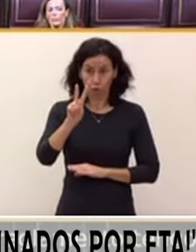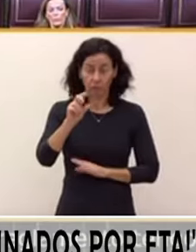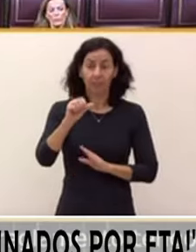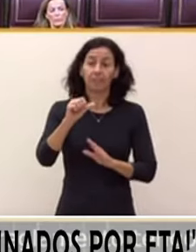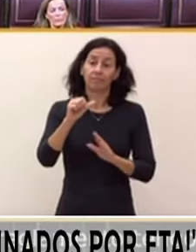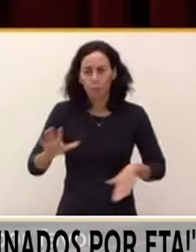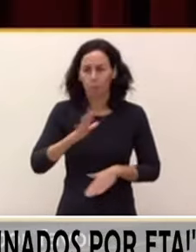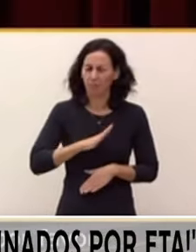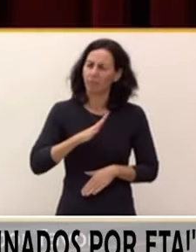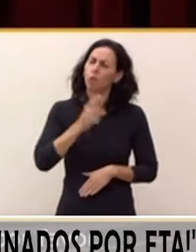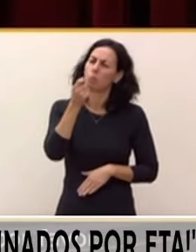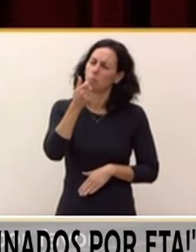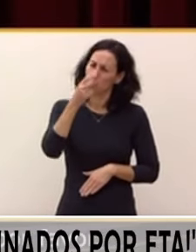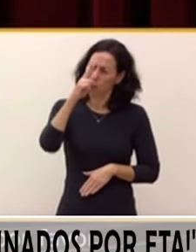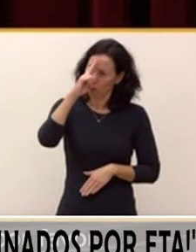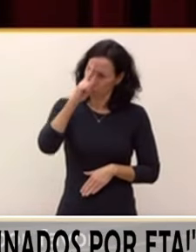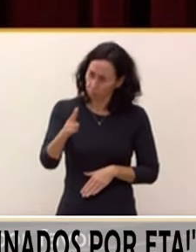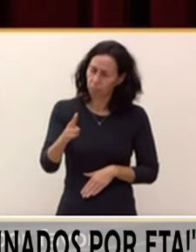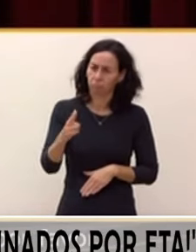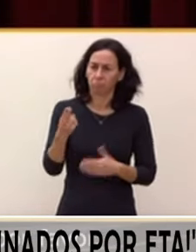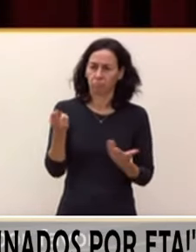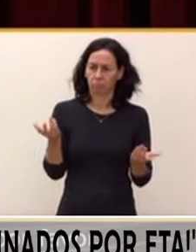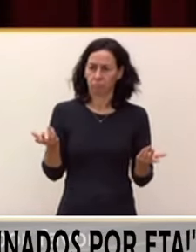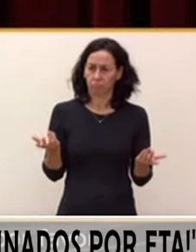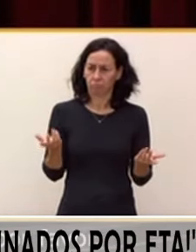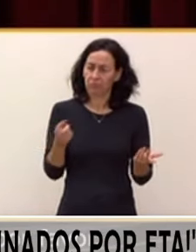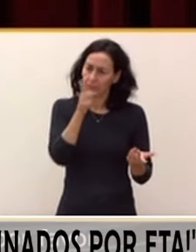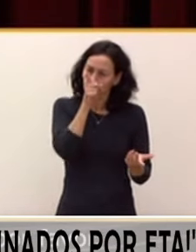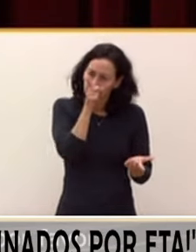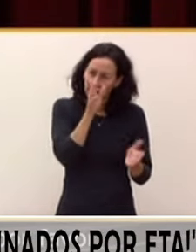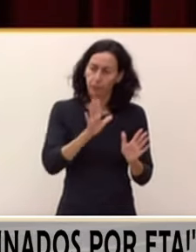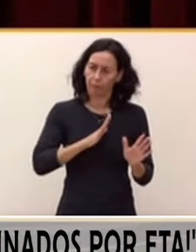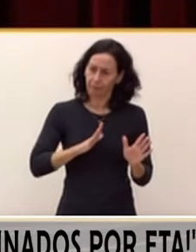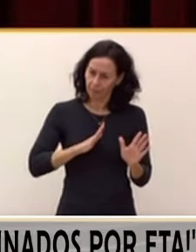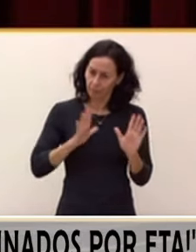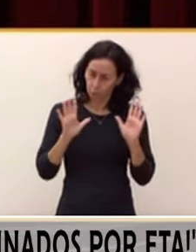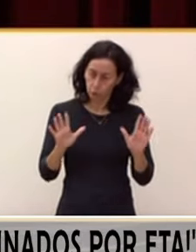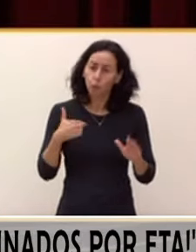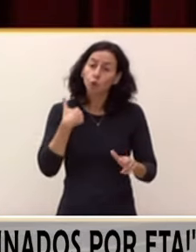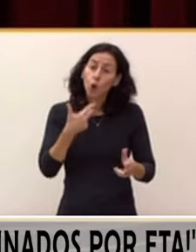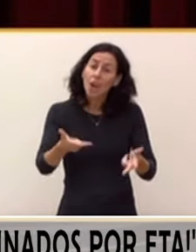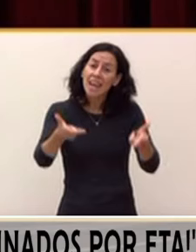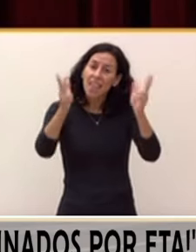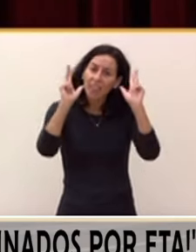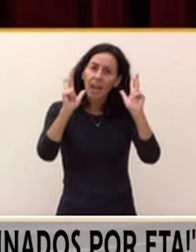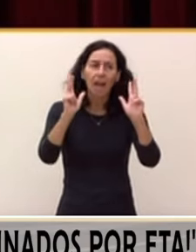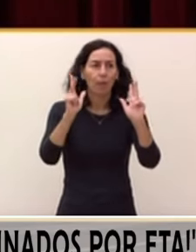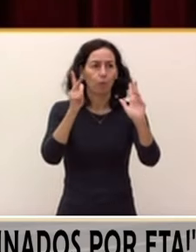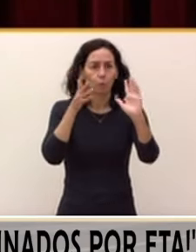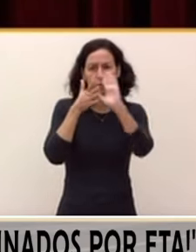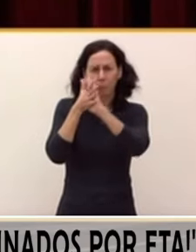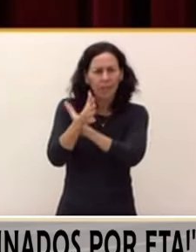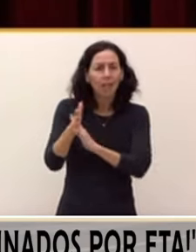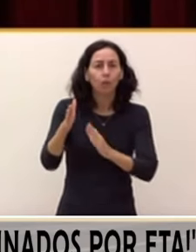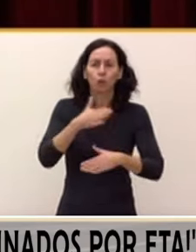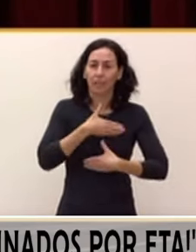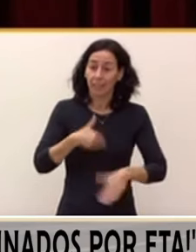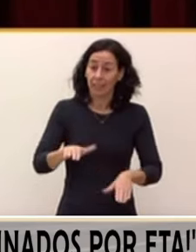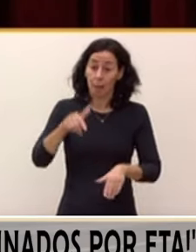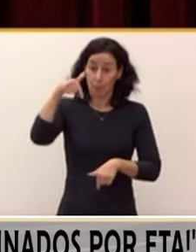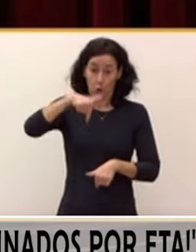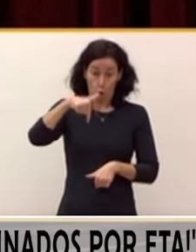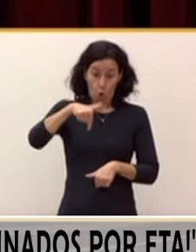Señores diputados, yo le he dejado hacer todas las digresiones necesarias, pero la comparecencia que ha pedido su grupo parlamentario es sobre inmigración